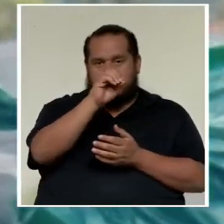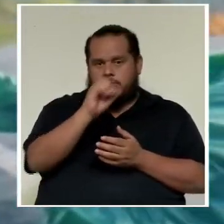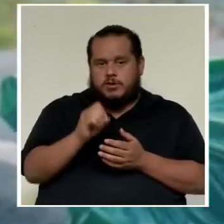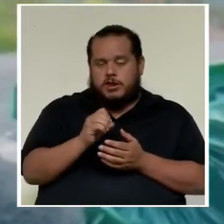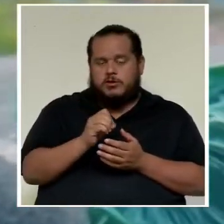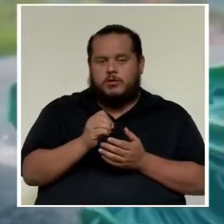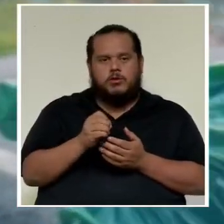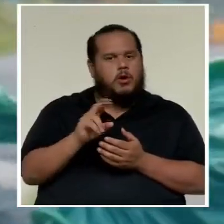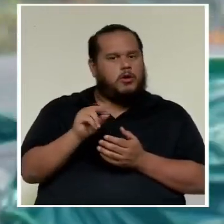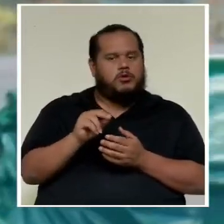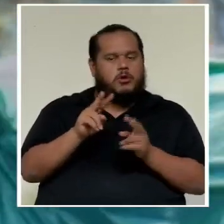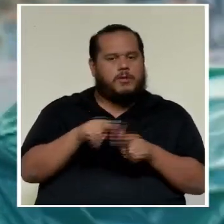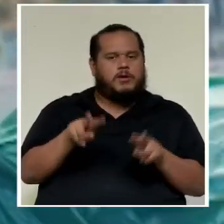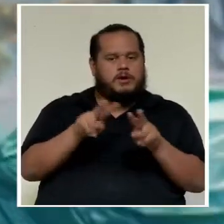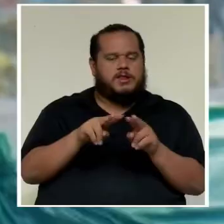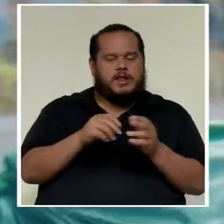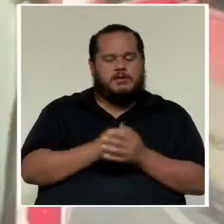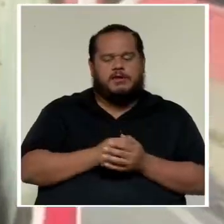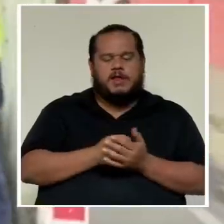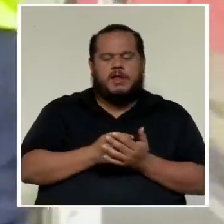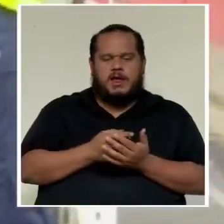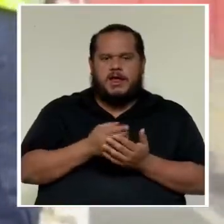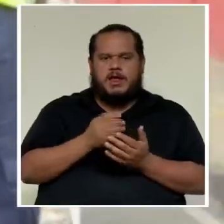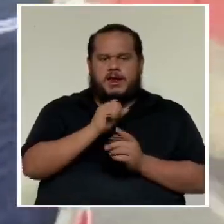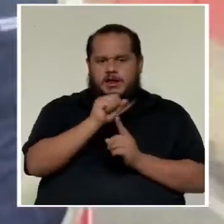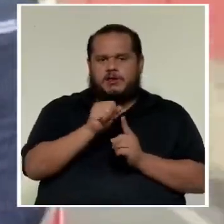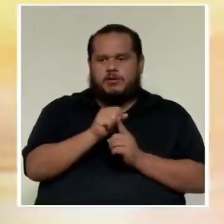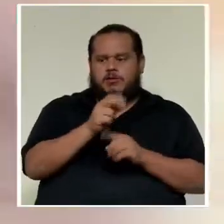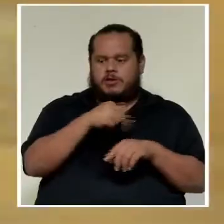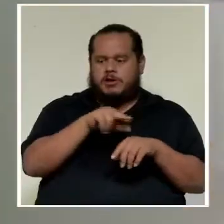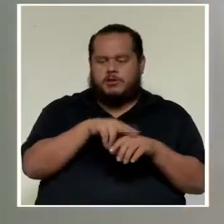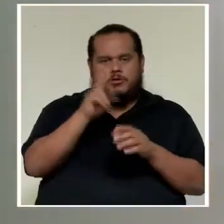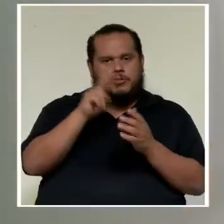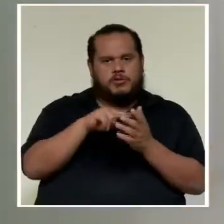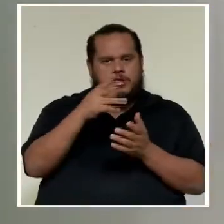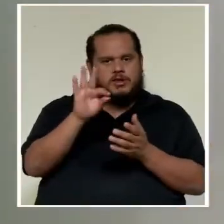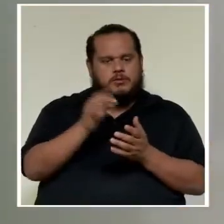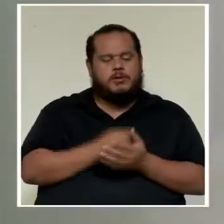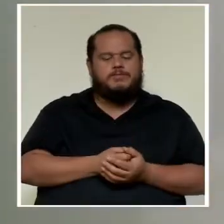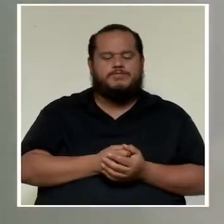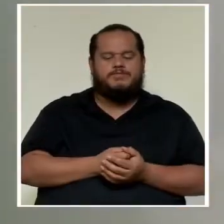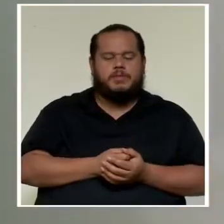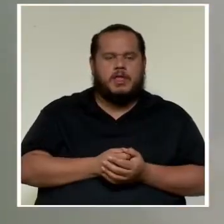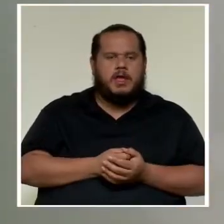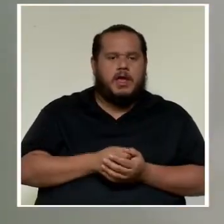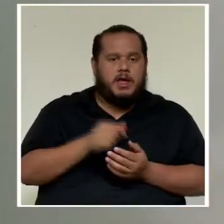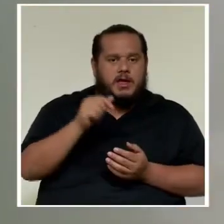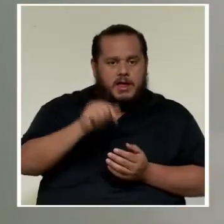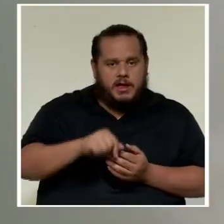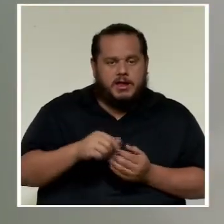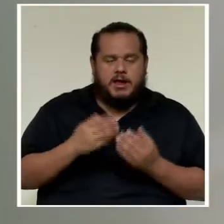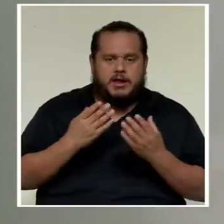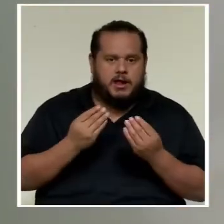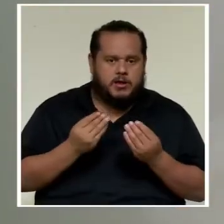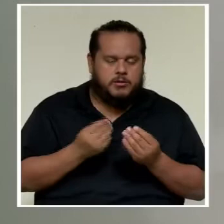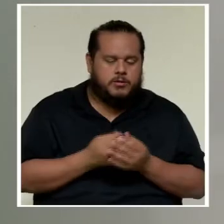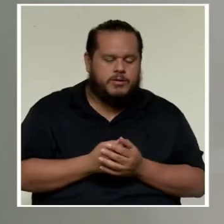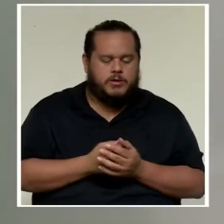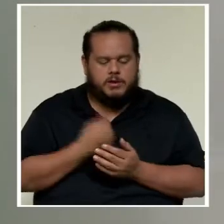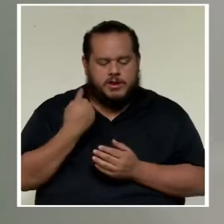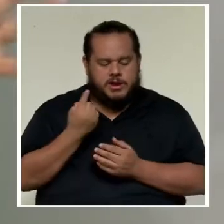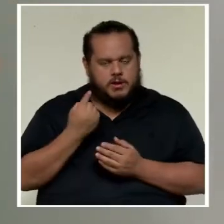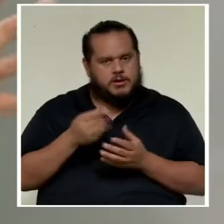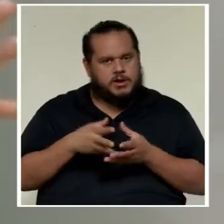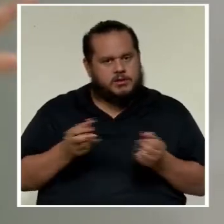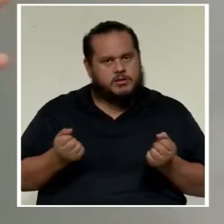14% son no valorizables, según el Estado de la Nación 2019. Pero aquí hay como un miedo, ¿verdad?, que la única